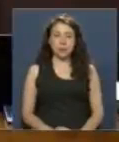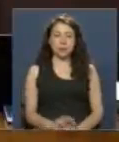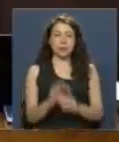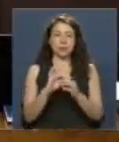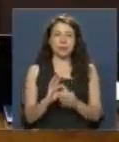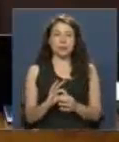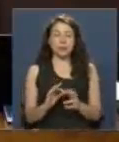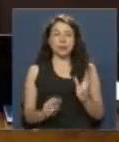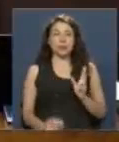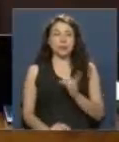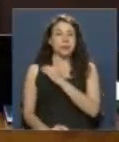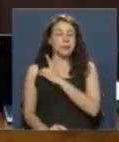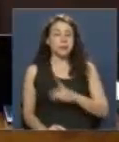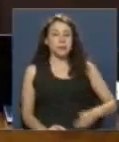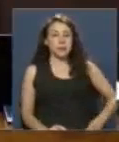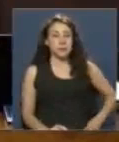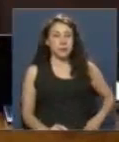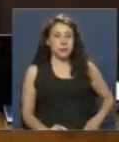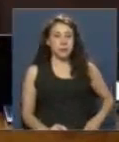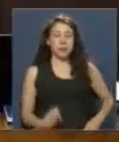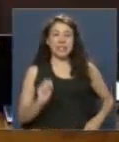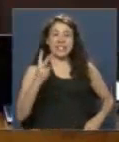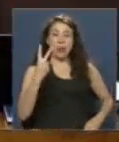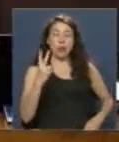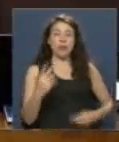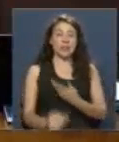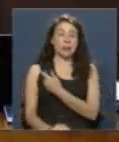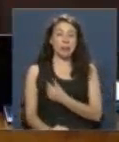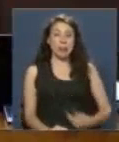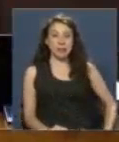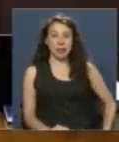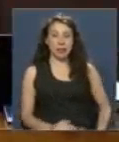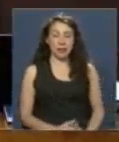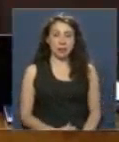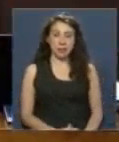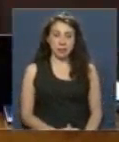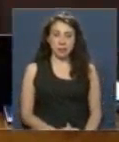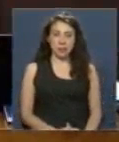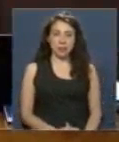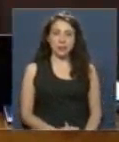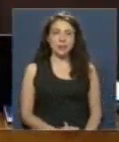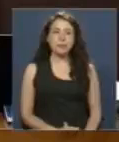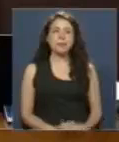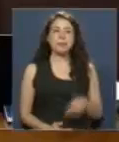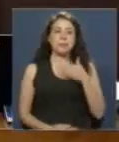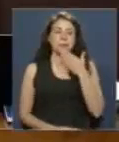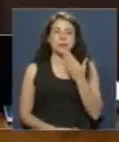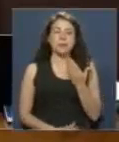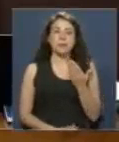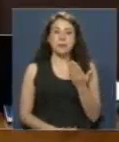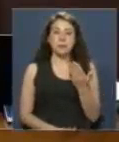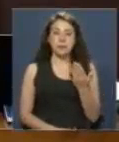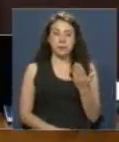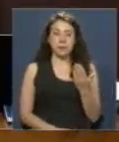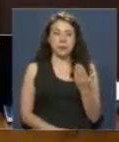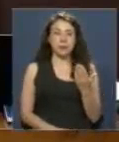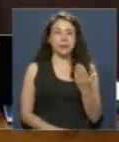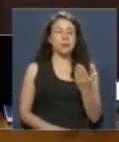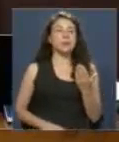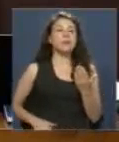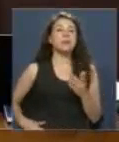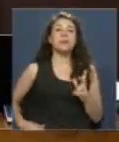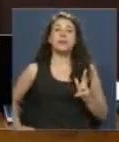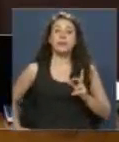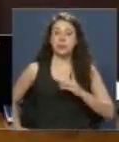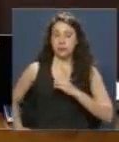Gracias, señor diputado, segundo vicepresidente de esta corporación. Le ofrezco la palabra al honorable